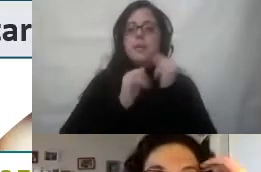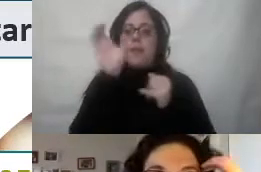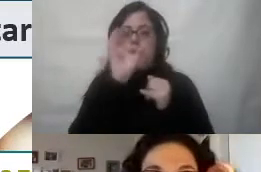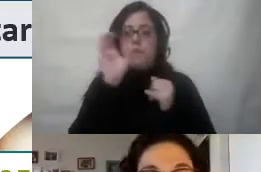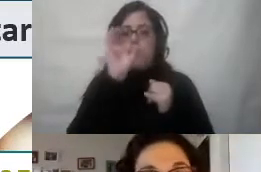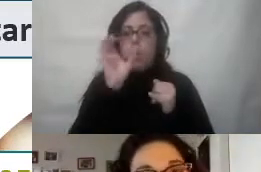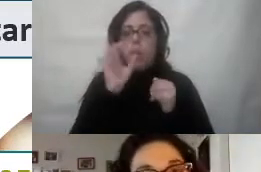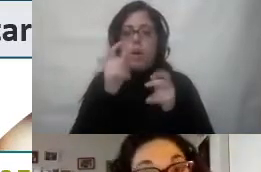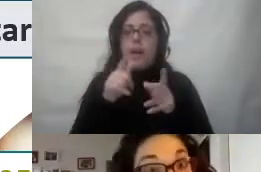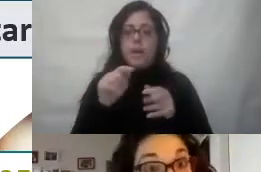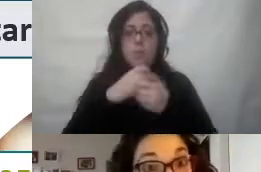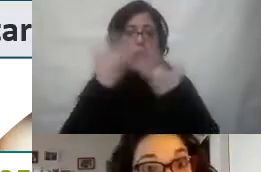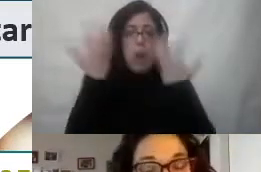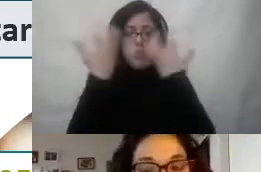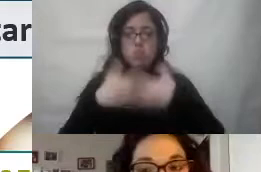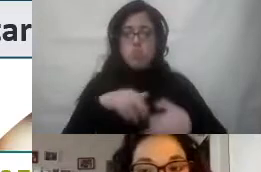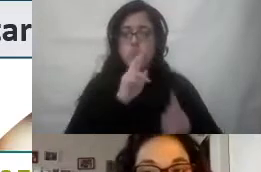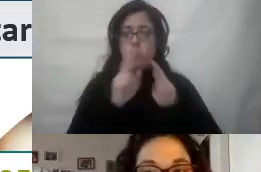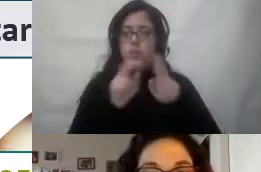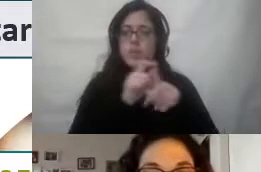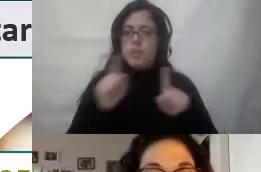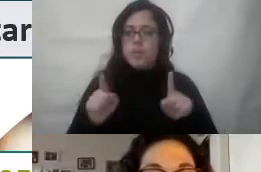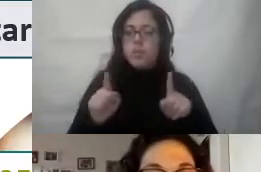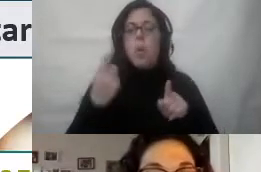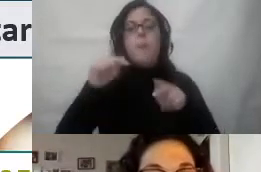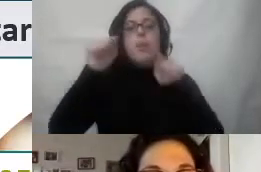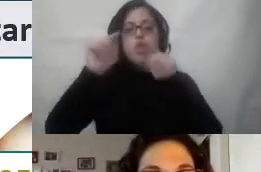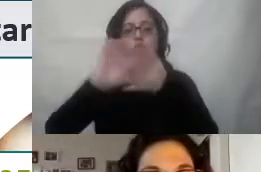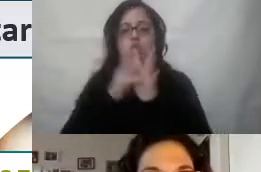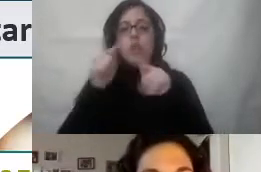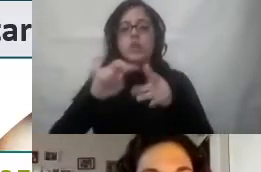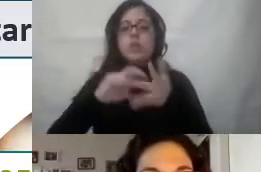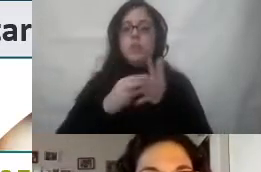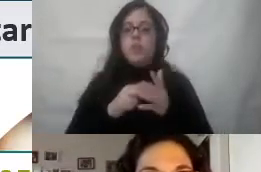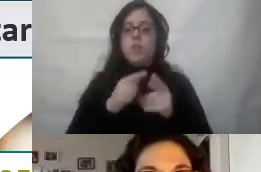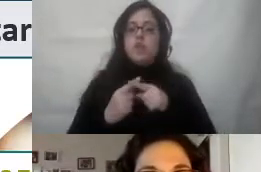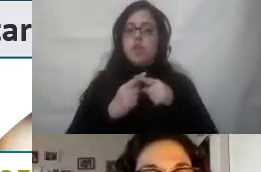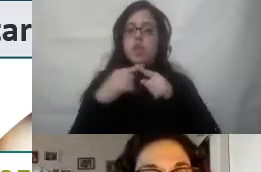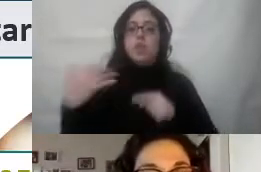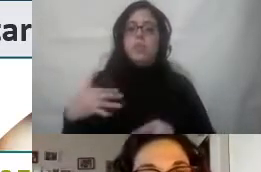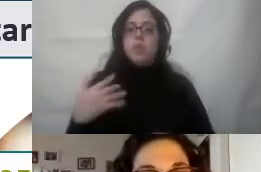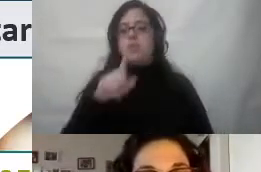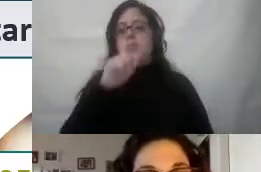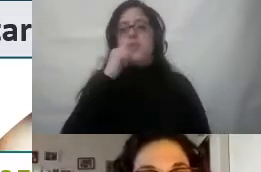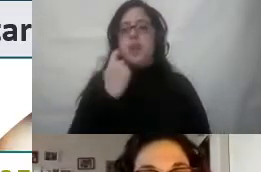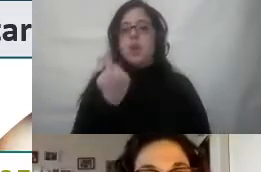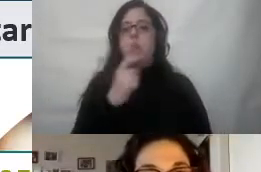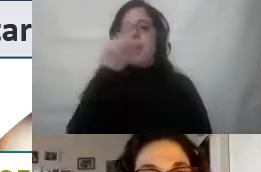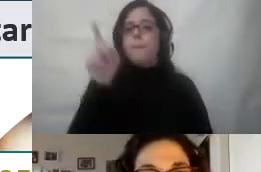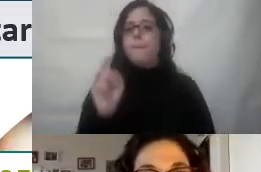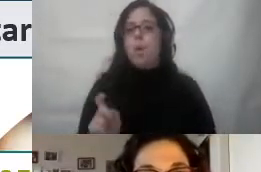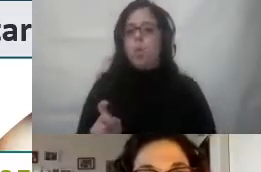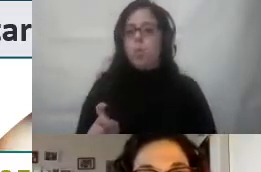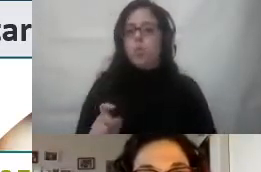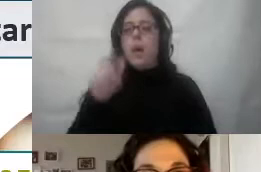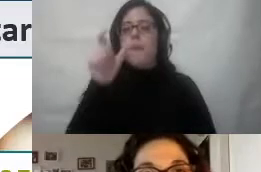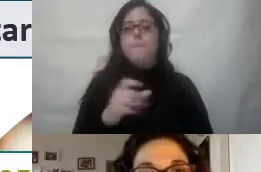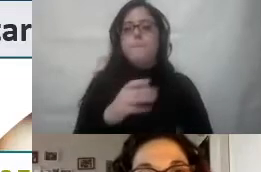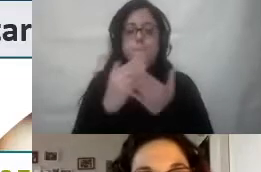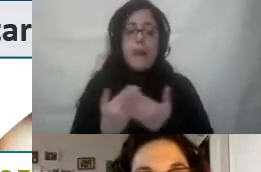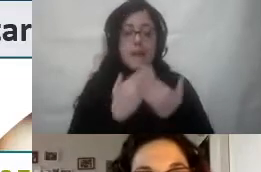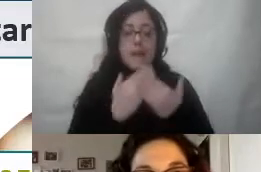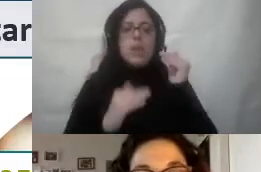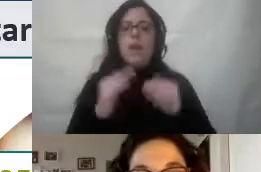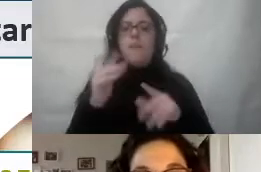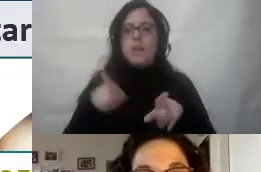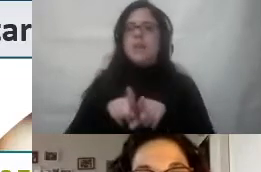Por tanto, estos problemas sociales relevantes me llevan a una pregunta que para el estudiante tiene una